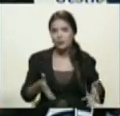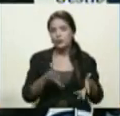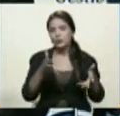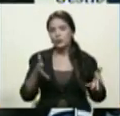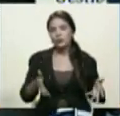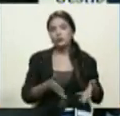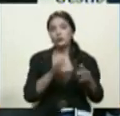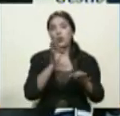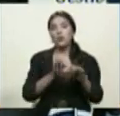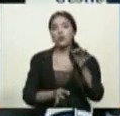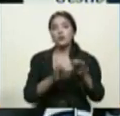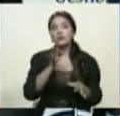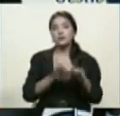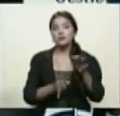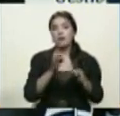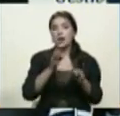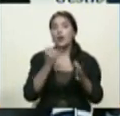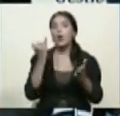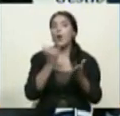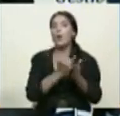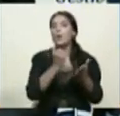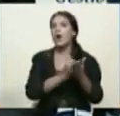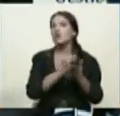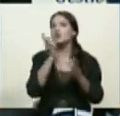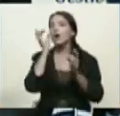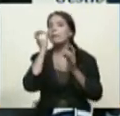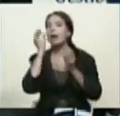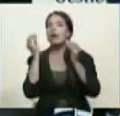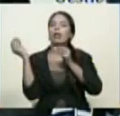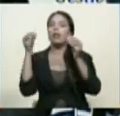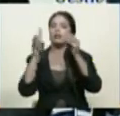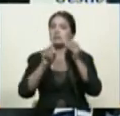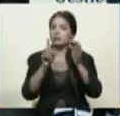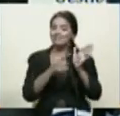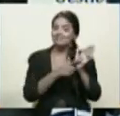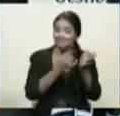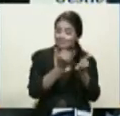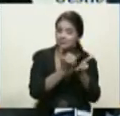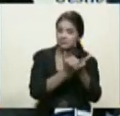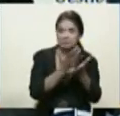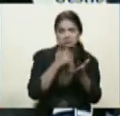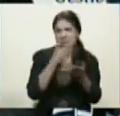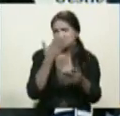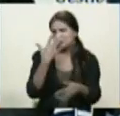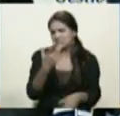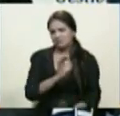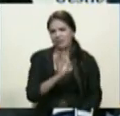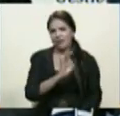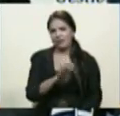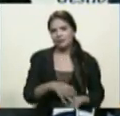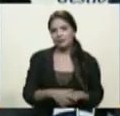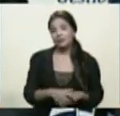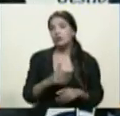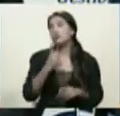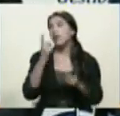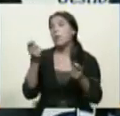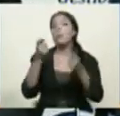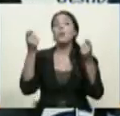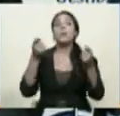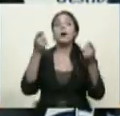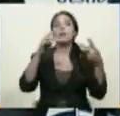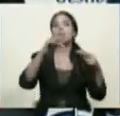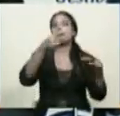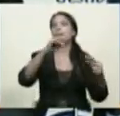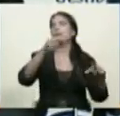judicial comprueba no con montaje no tiene ningún tipo de validez sino propaganda para difamar